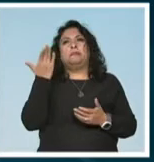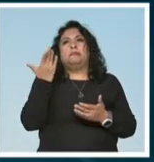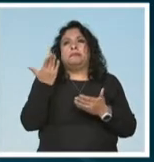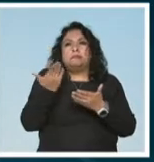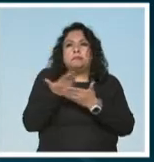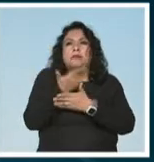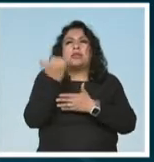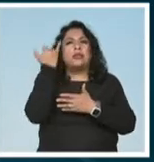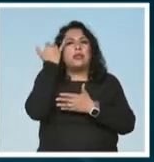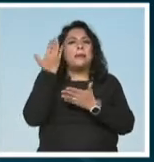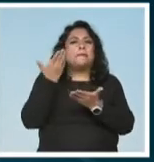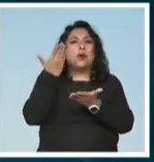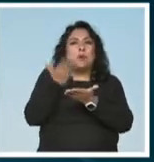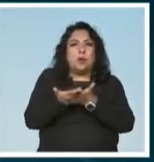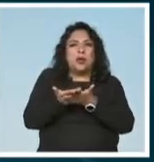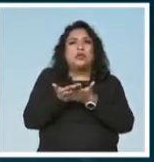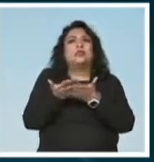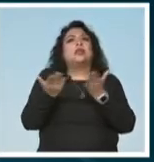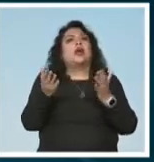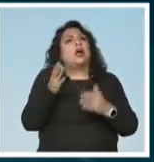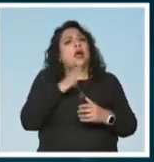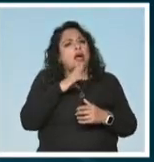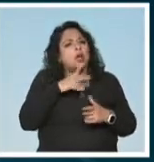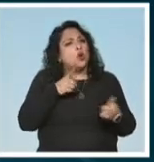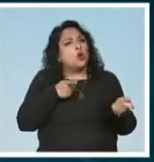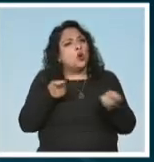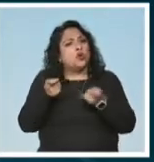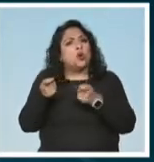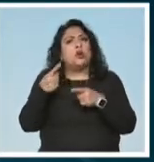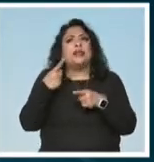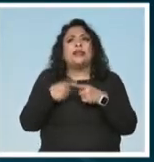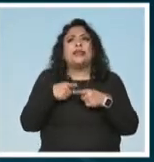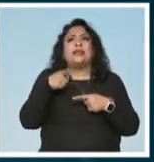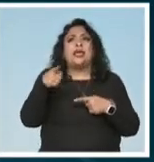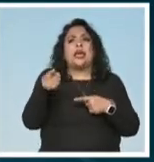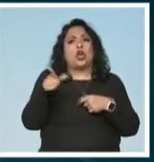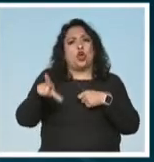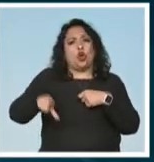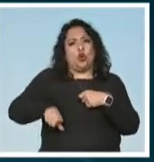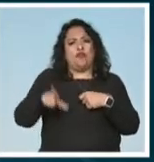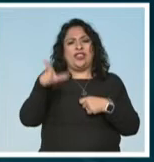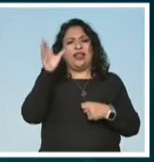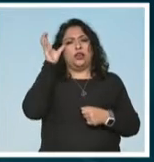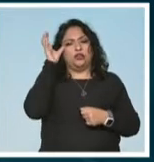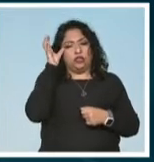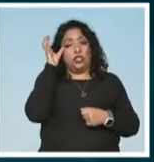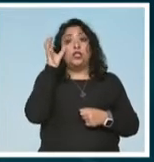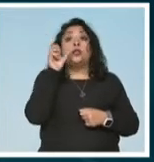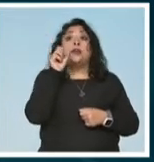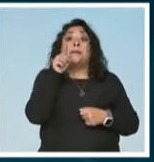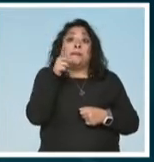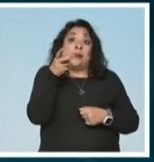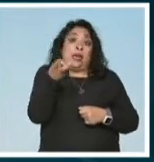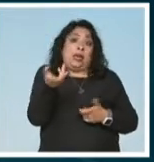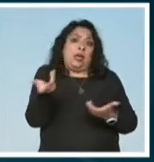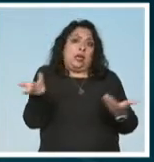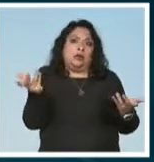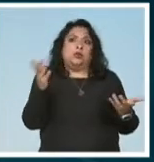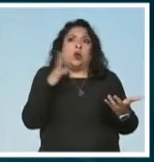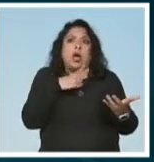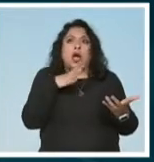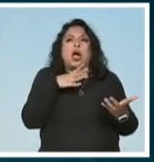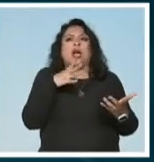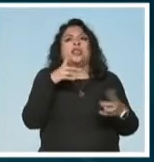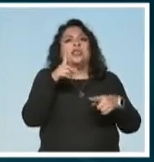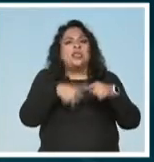de estas iniciativas, pues tengan un control por parte del Estado chino. Y por supuesto con esto ha ido matando